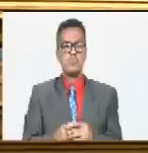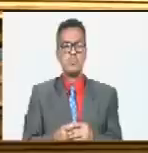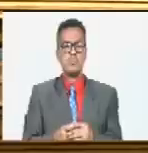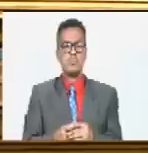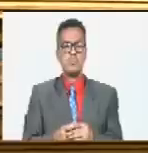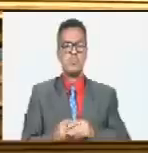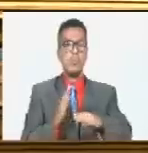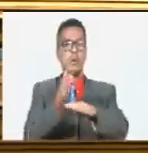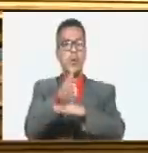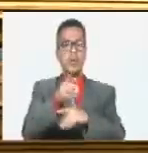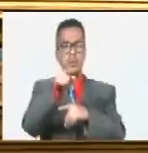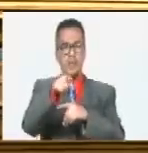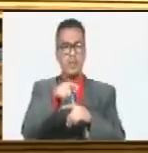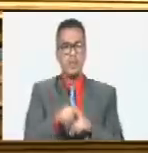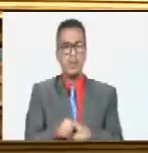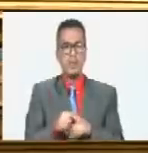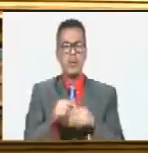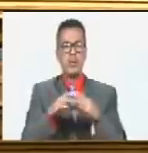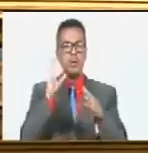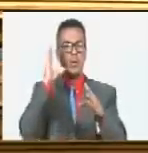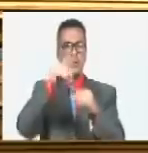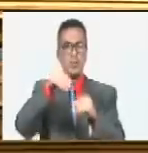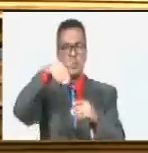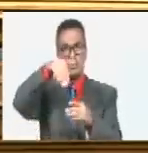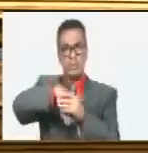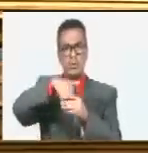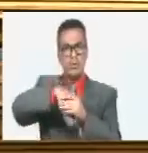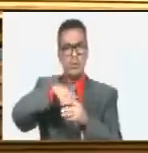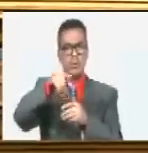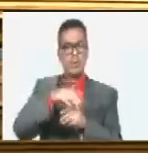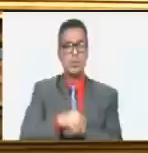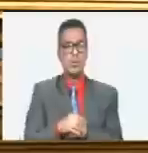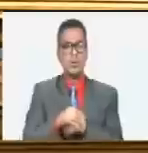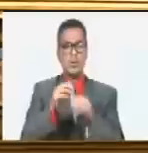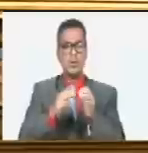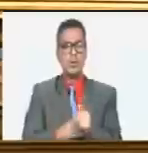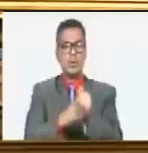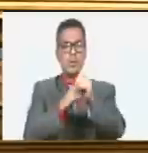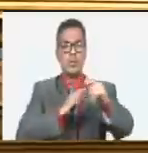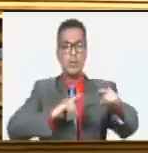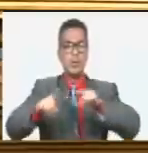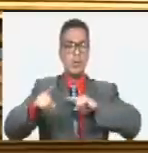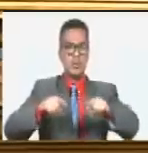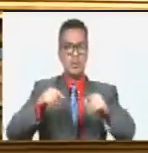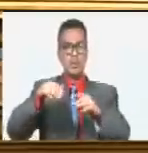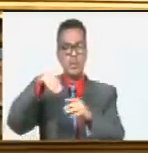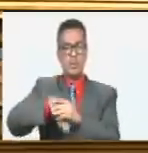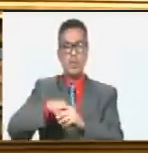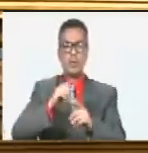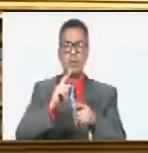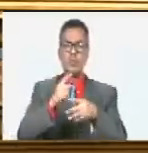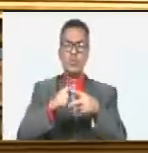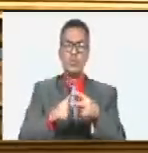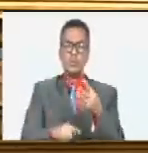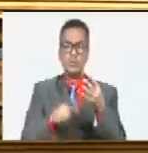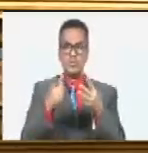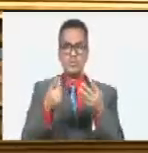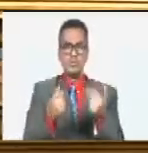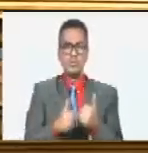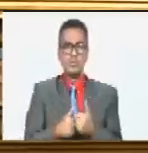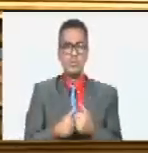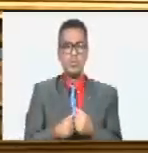para ir a dar un resultado electoral, para dirigir unas elecciones. ¿Cuántas veces no se le